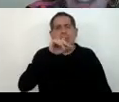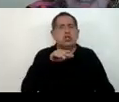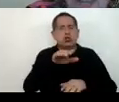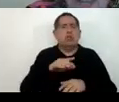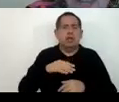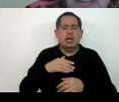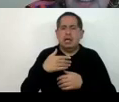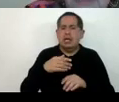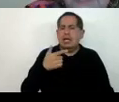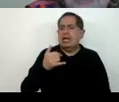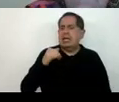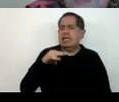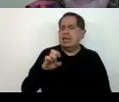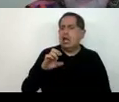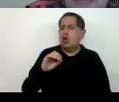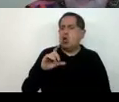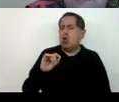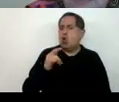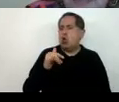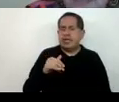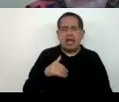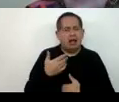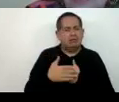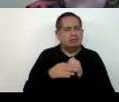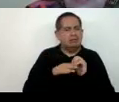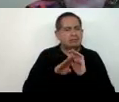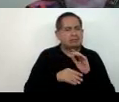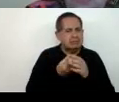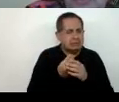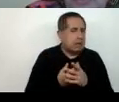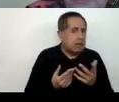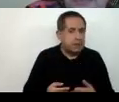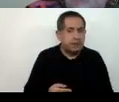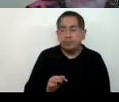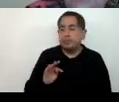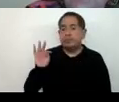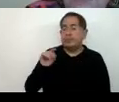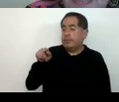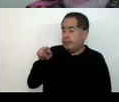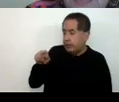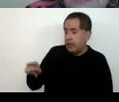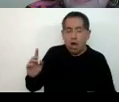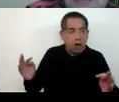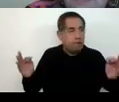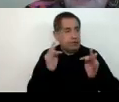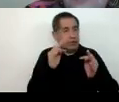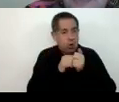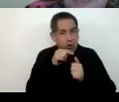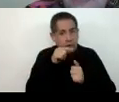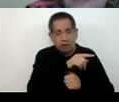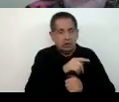ginecología. Si la paciente o el paciente se lleva con este tipo de especialistas,